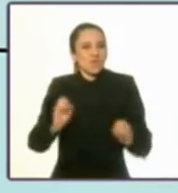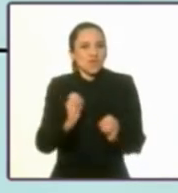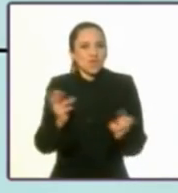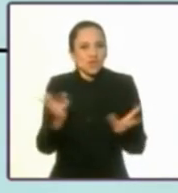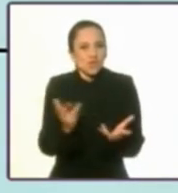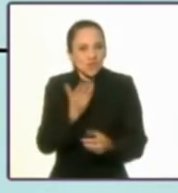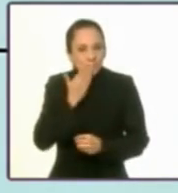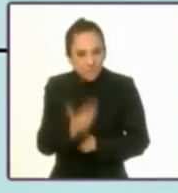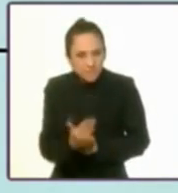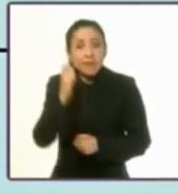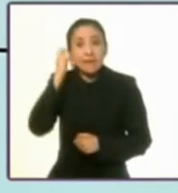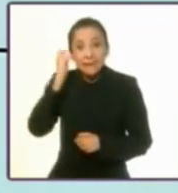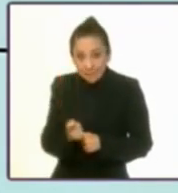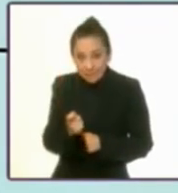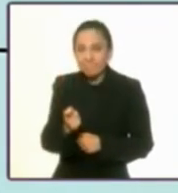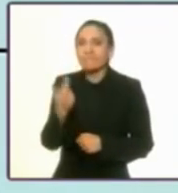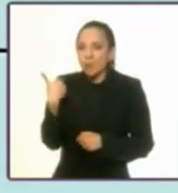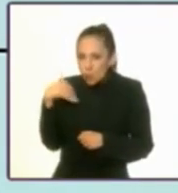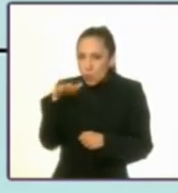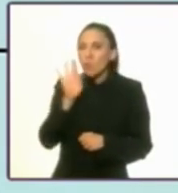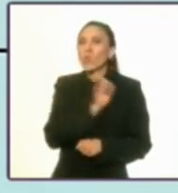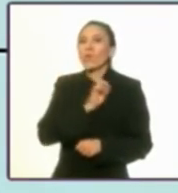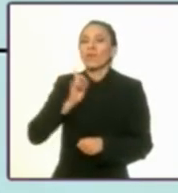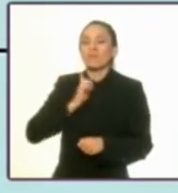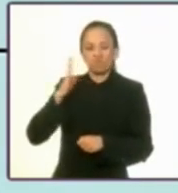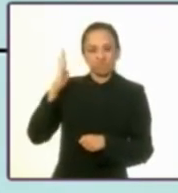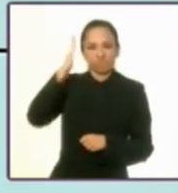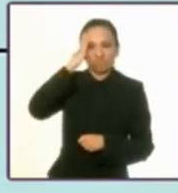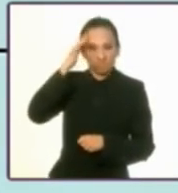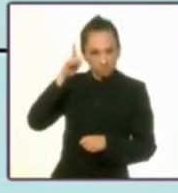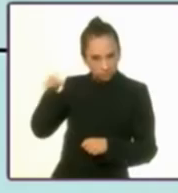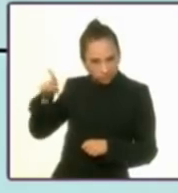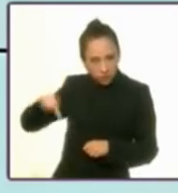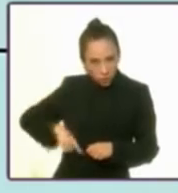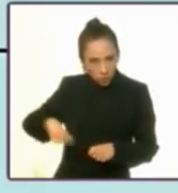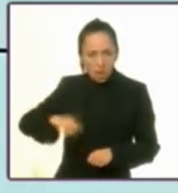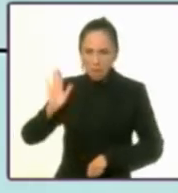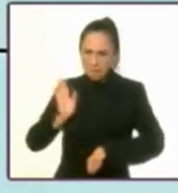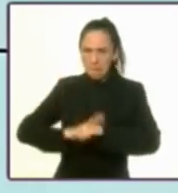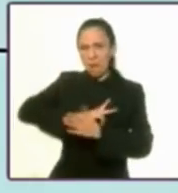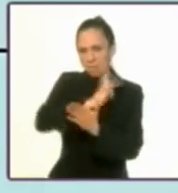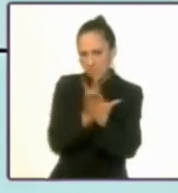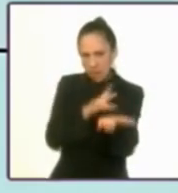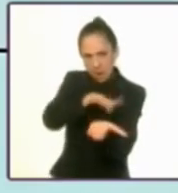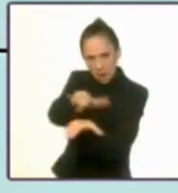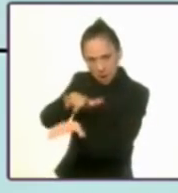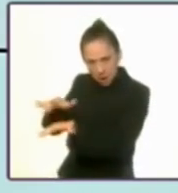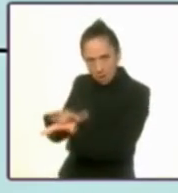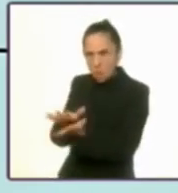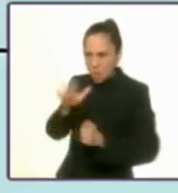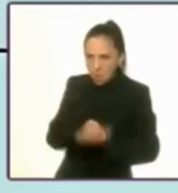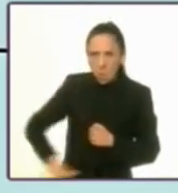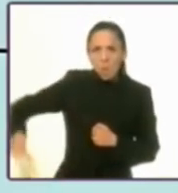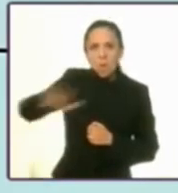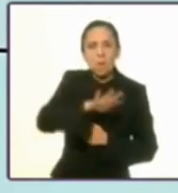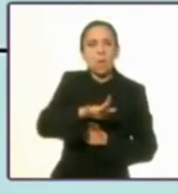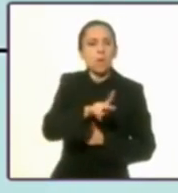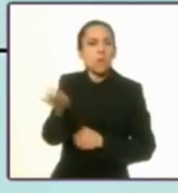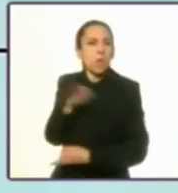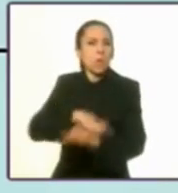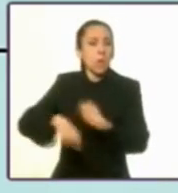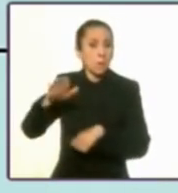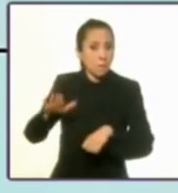la rectoría del estado y sobre todo un programa público general para poder hacer de la